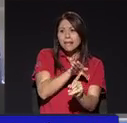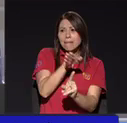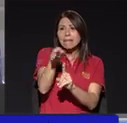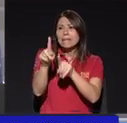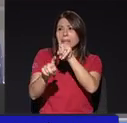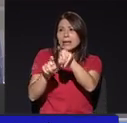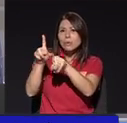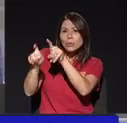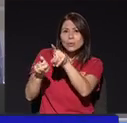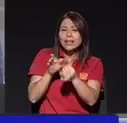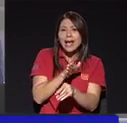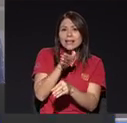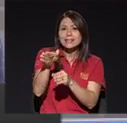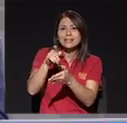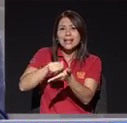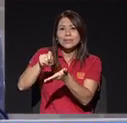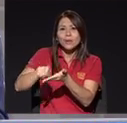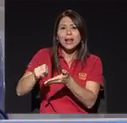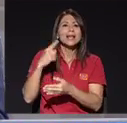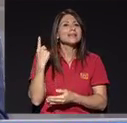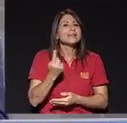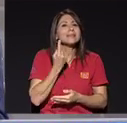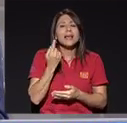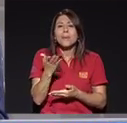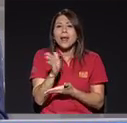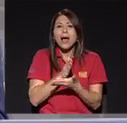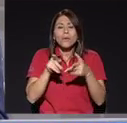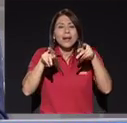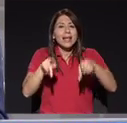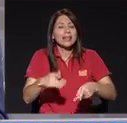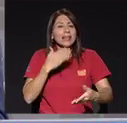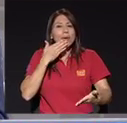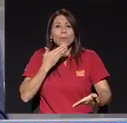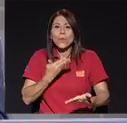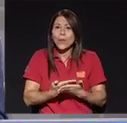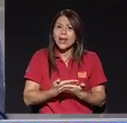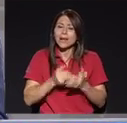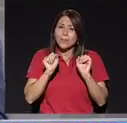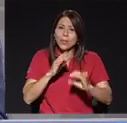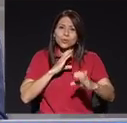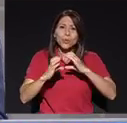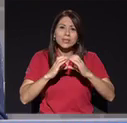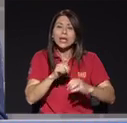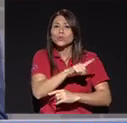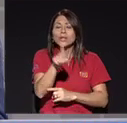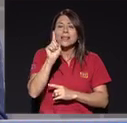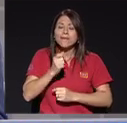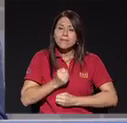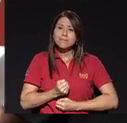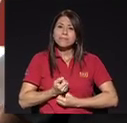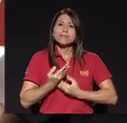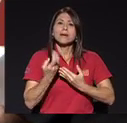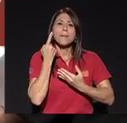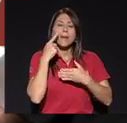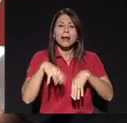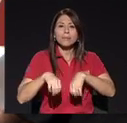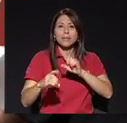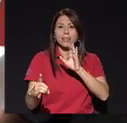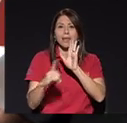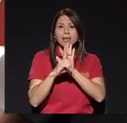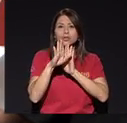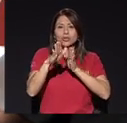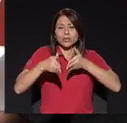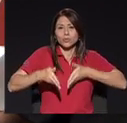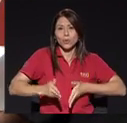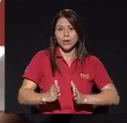la escuela, siempre hay gente buena con la que podemos conversar y levante la mano, levante la voz por los derechos de ese hijo. Eso